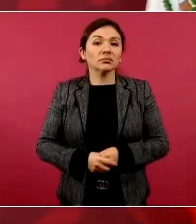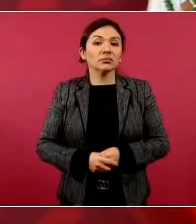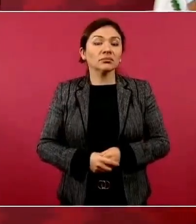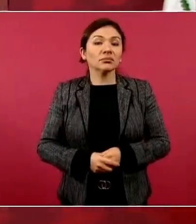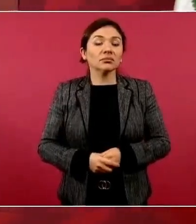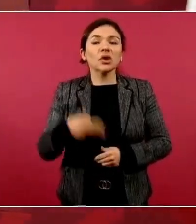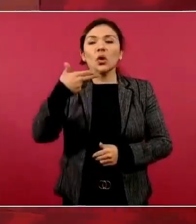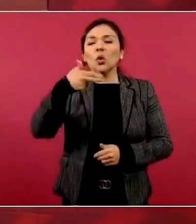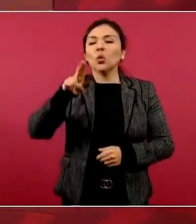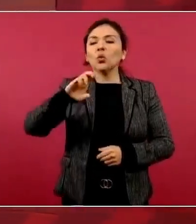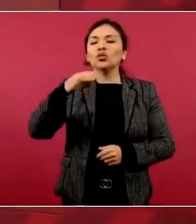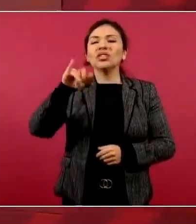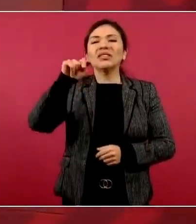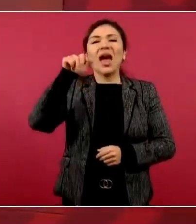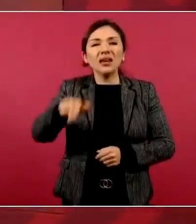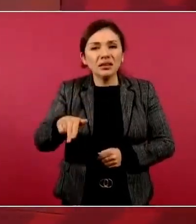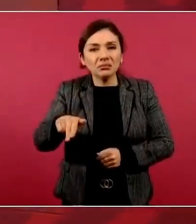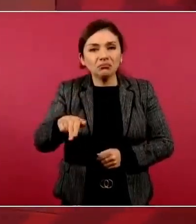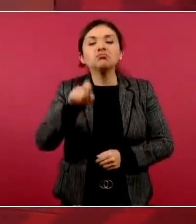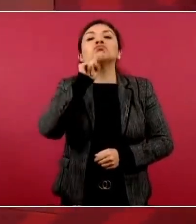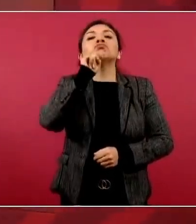Juchitán es náhuatl.